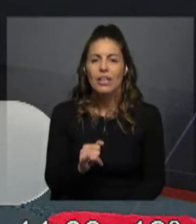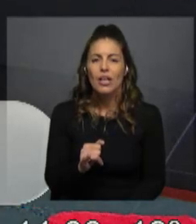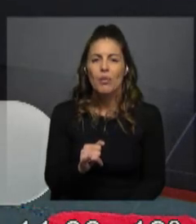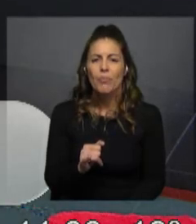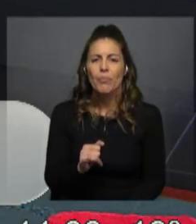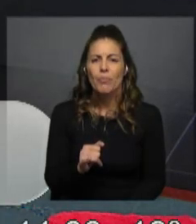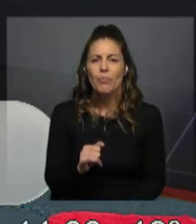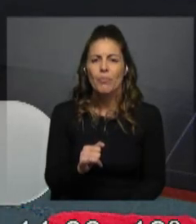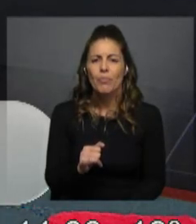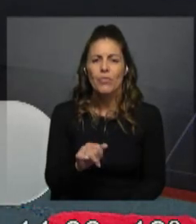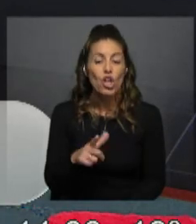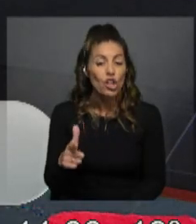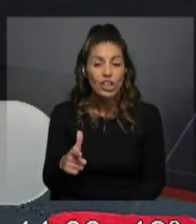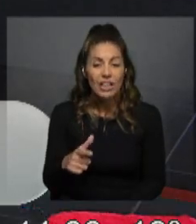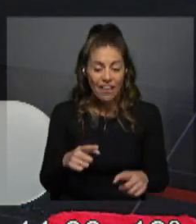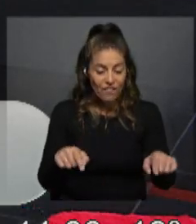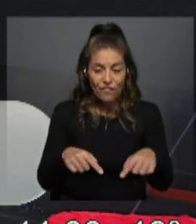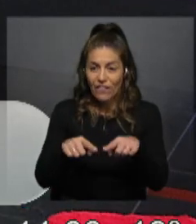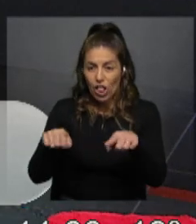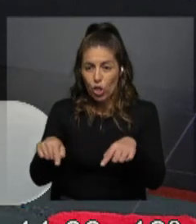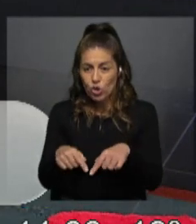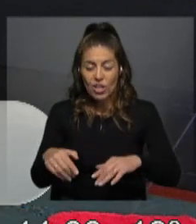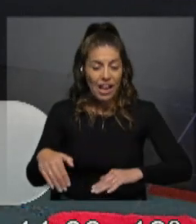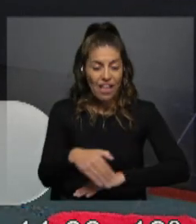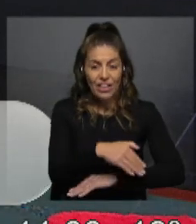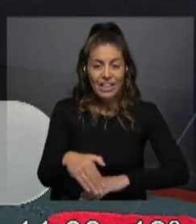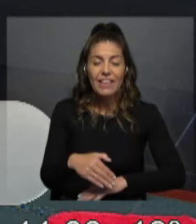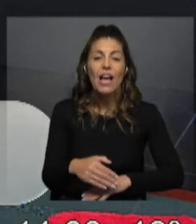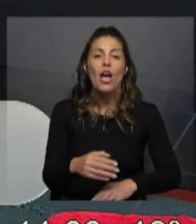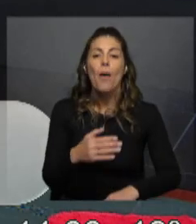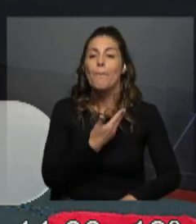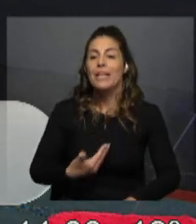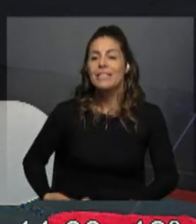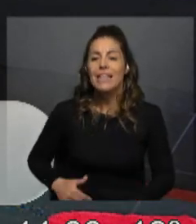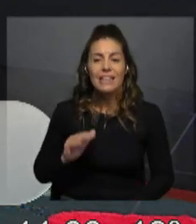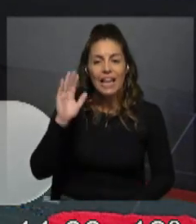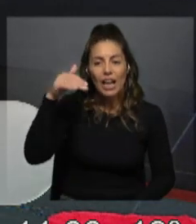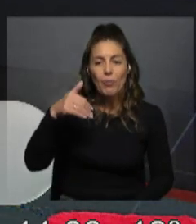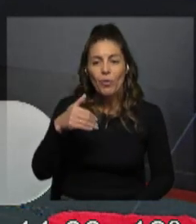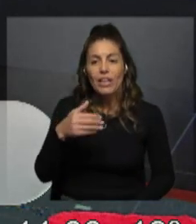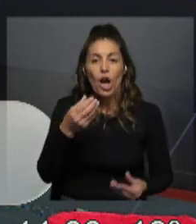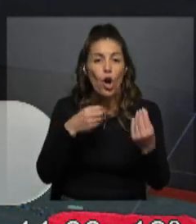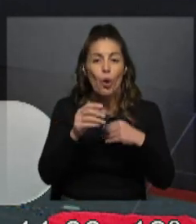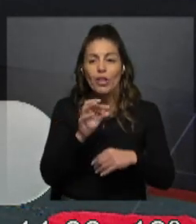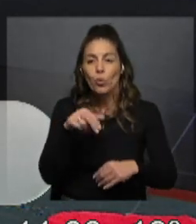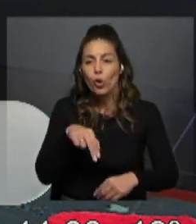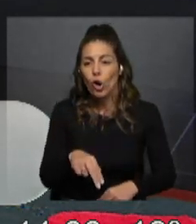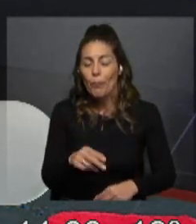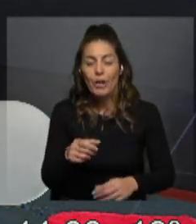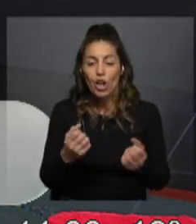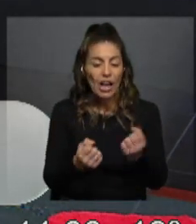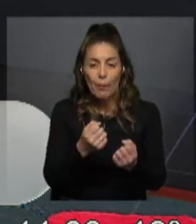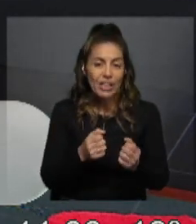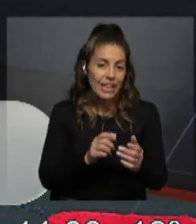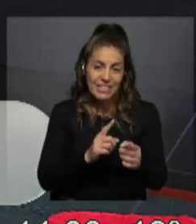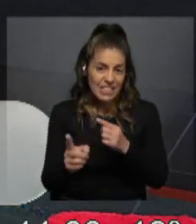acá. No tiene baldosa la vereda. El presidente de la República come turrón, pero finalmente la camioneta no entró y siguió de largo. Acá me voy a hacer la